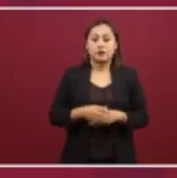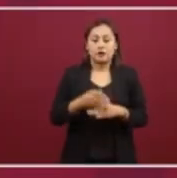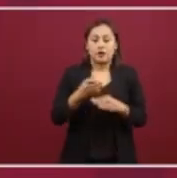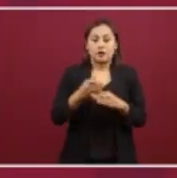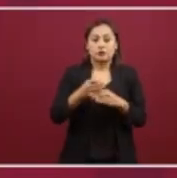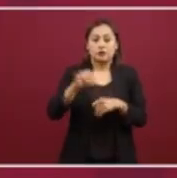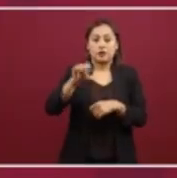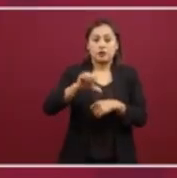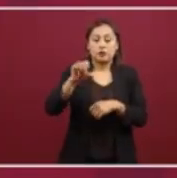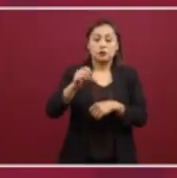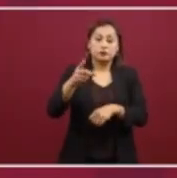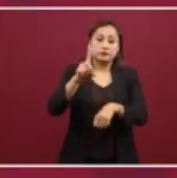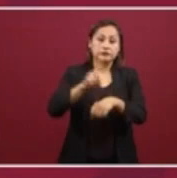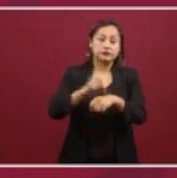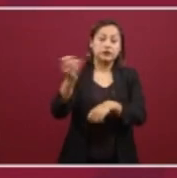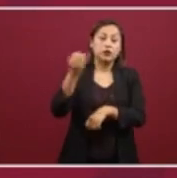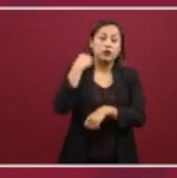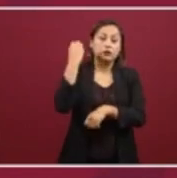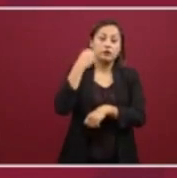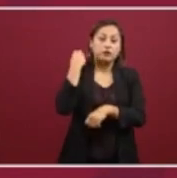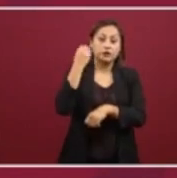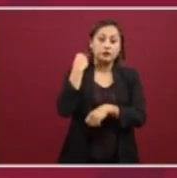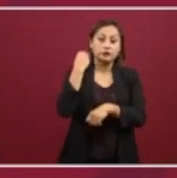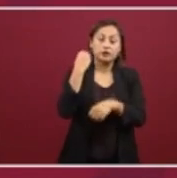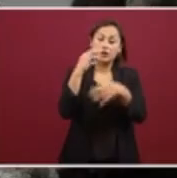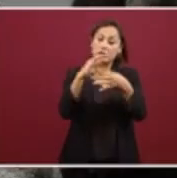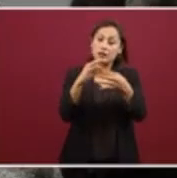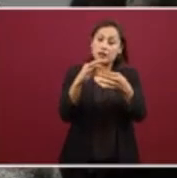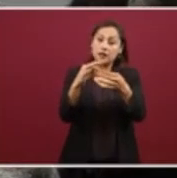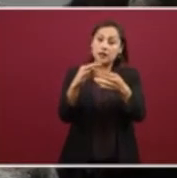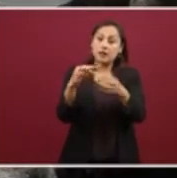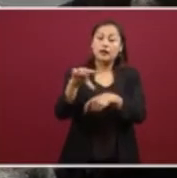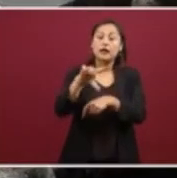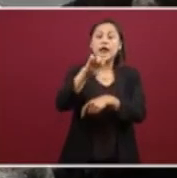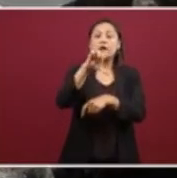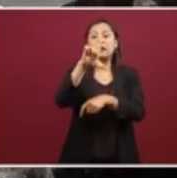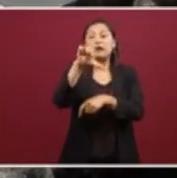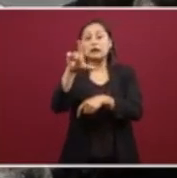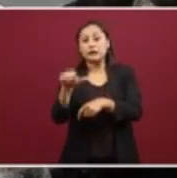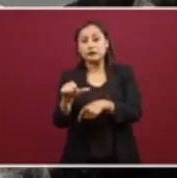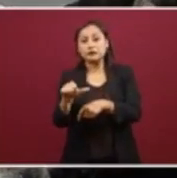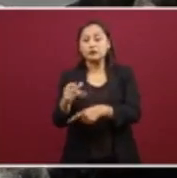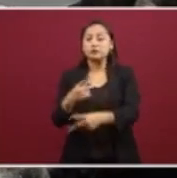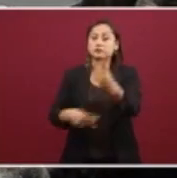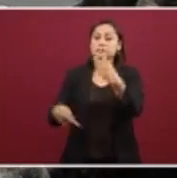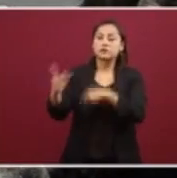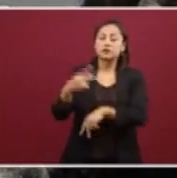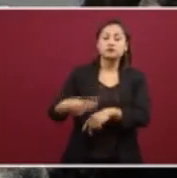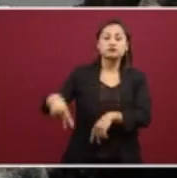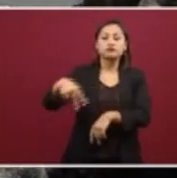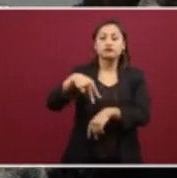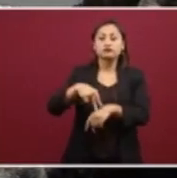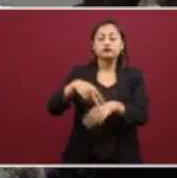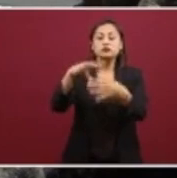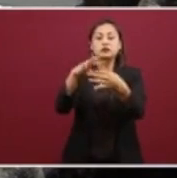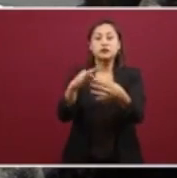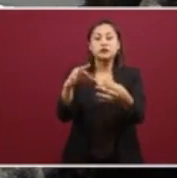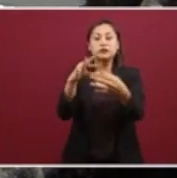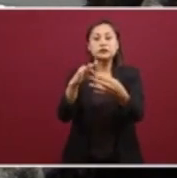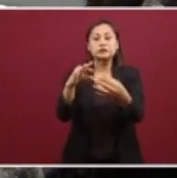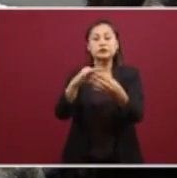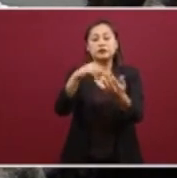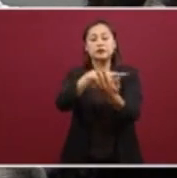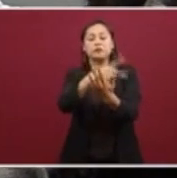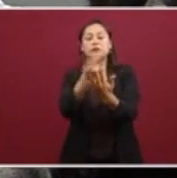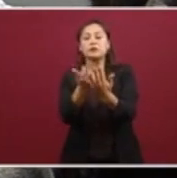la conferencia, les van a dar un informe detallado del programa de